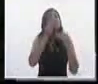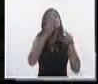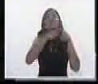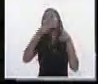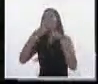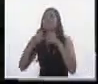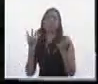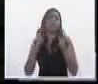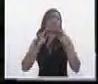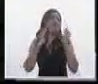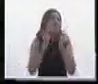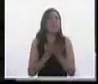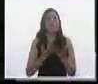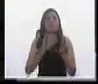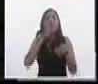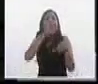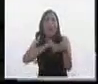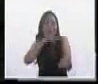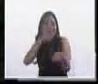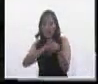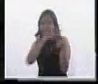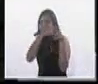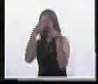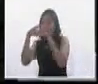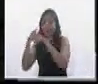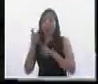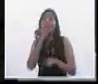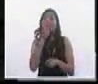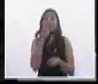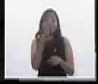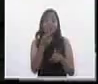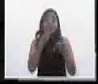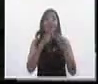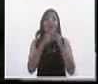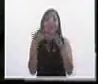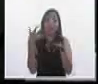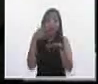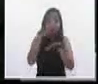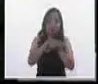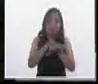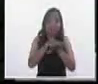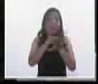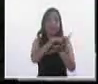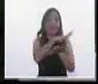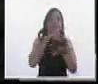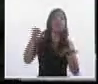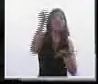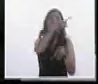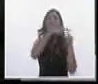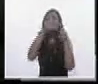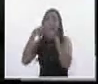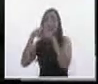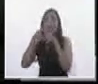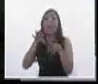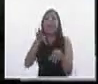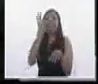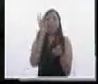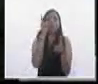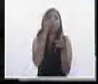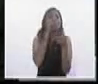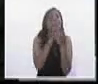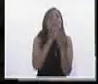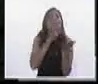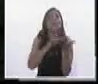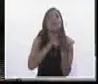de muchos colores hay muchos matices cuando hablamos de inclusión es precisamente encontrar en la diversidad un valor